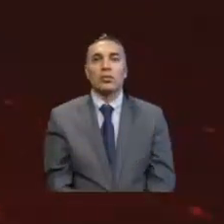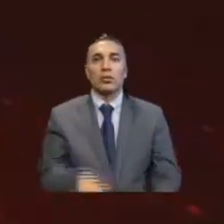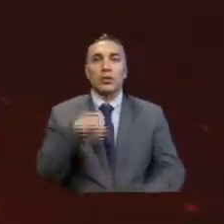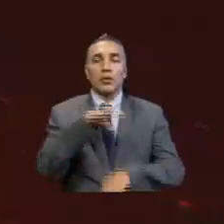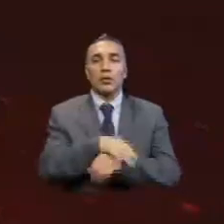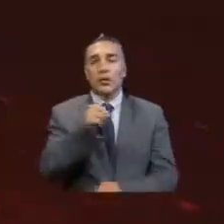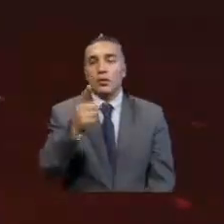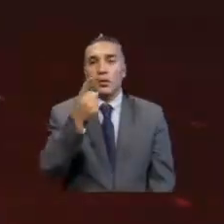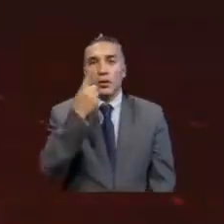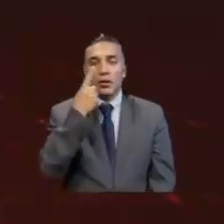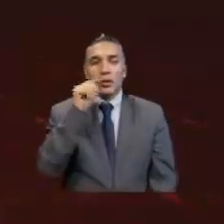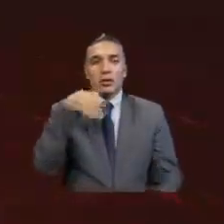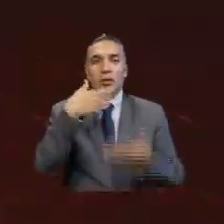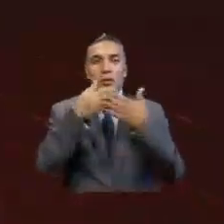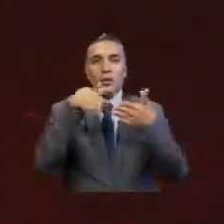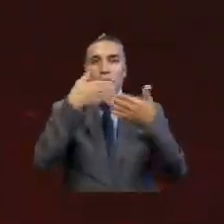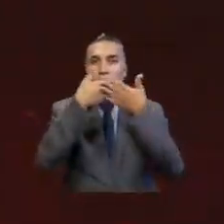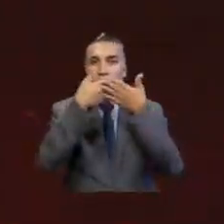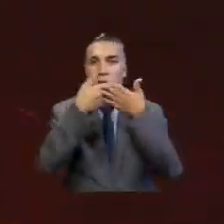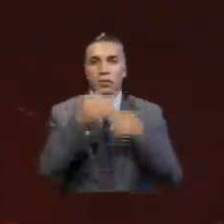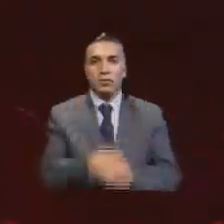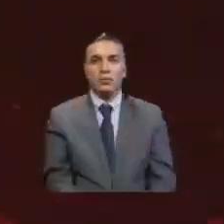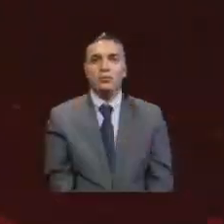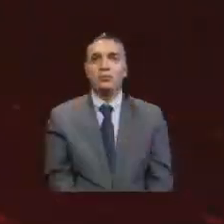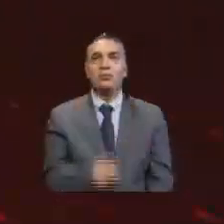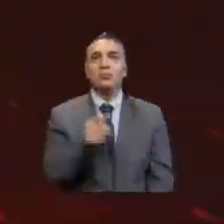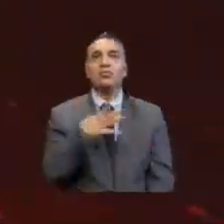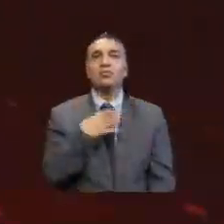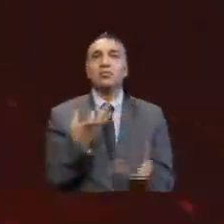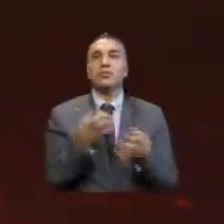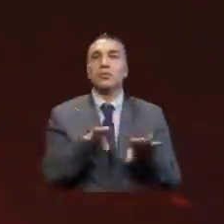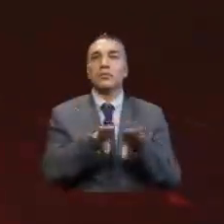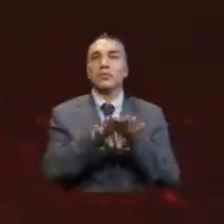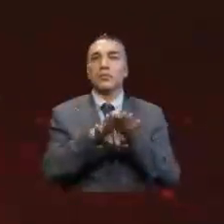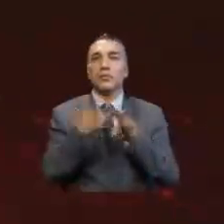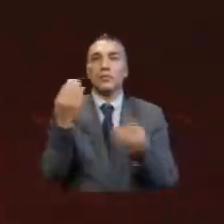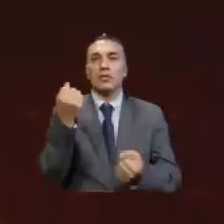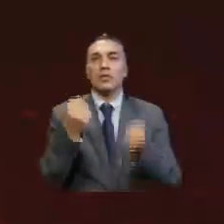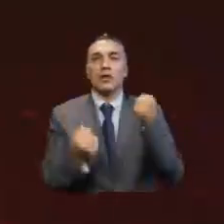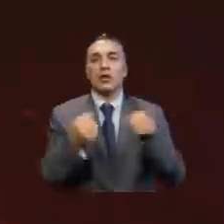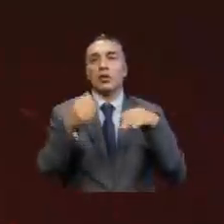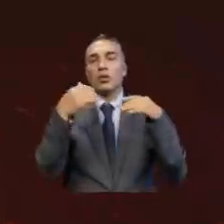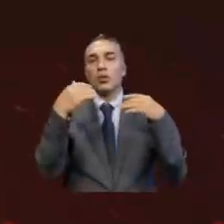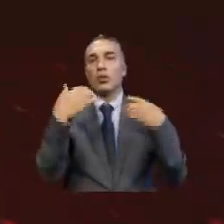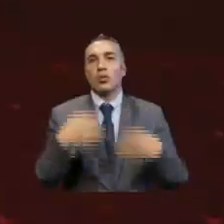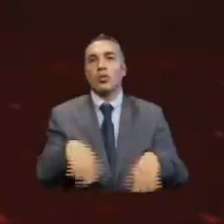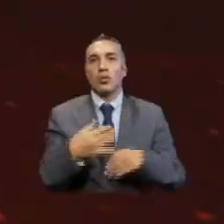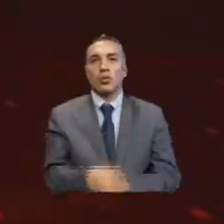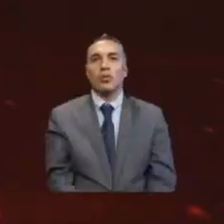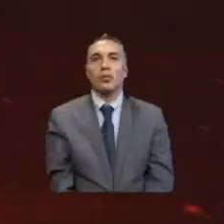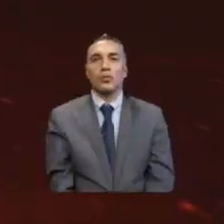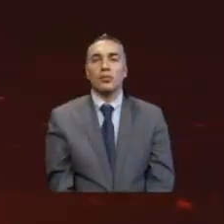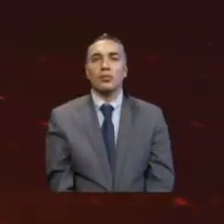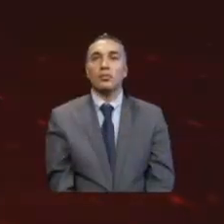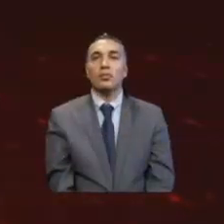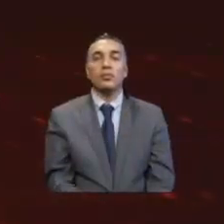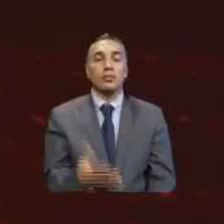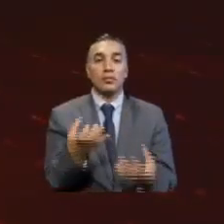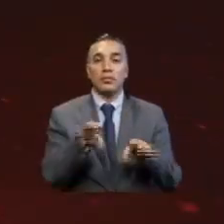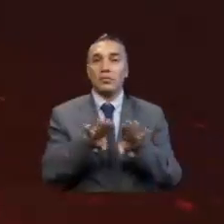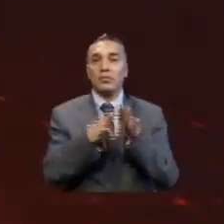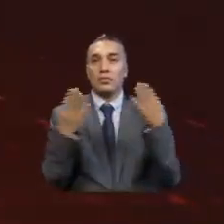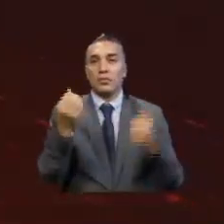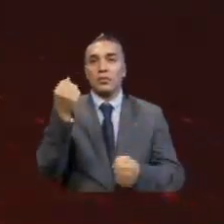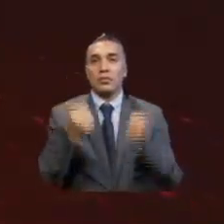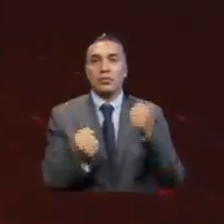agarraron a un sospechoso que supuestamente estaba tratando de abrir un carro, hijo de pato. Estaba tratando de